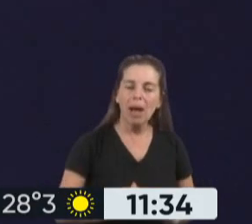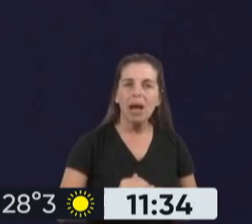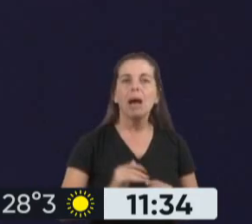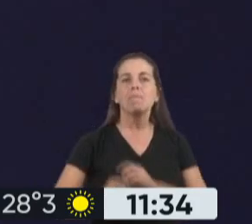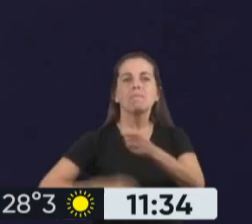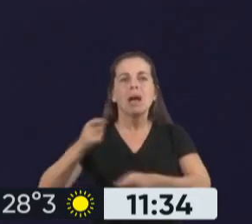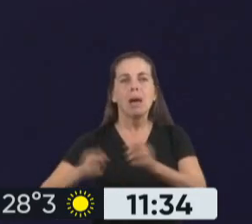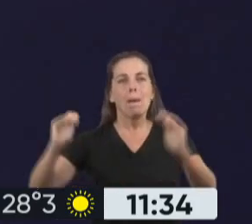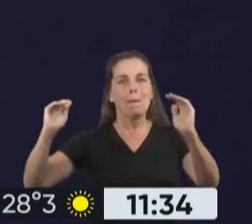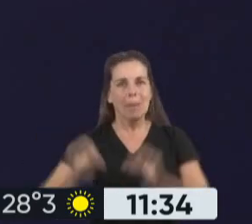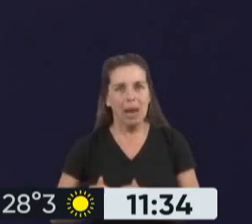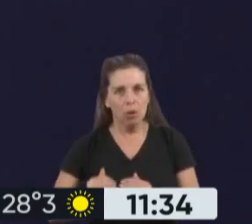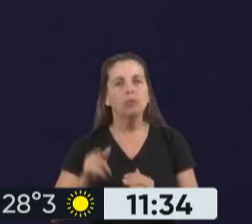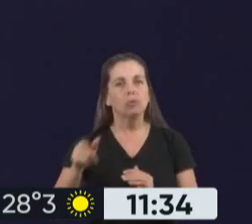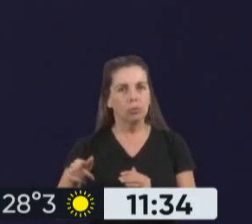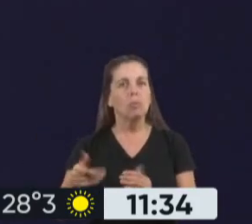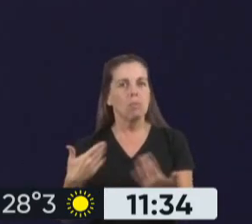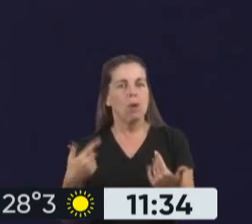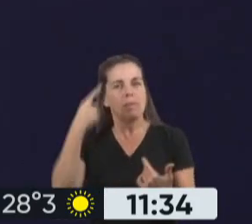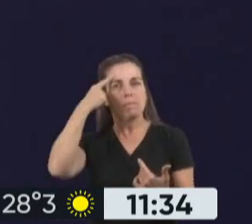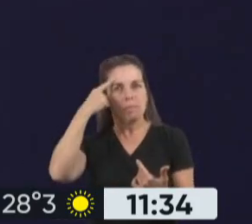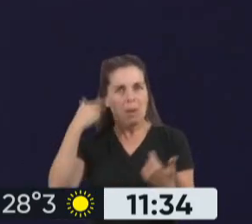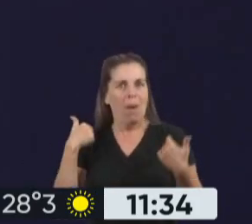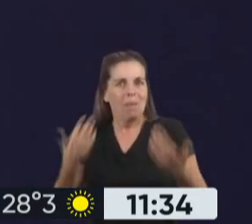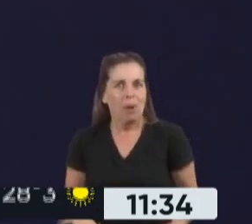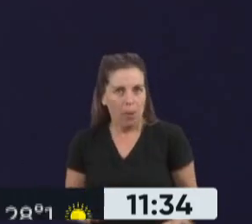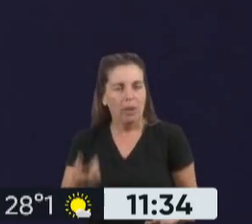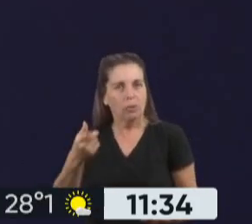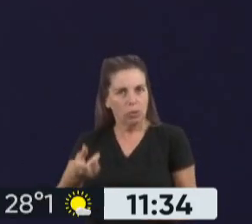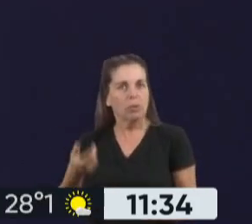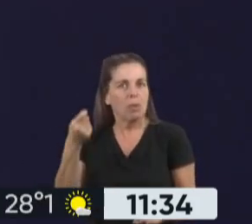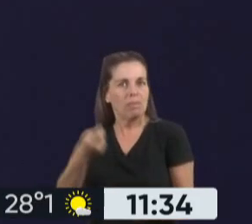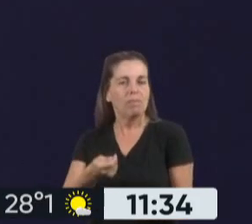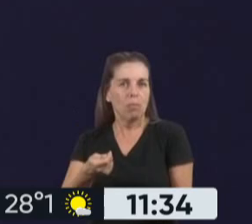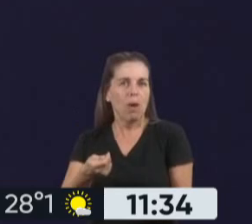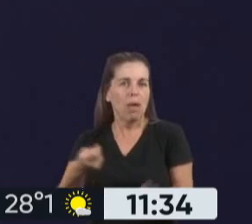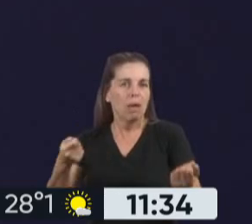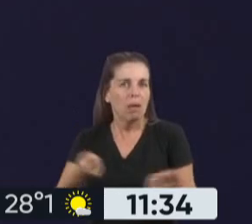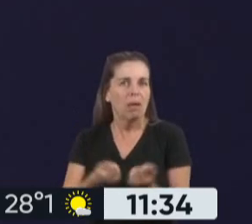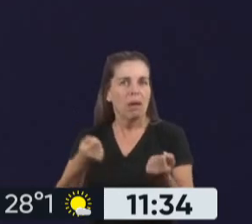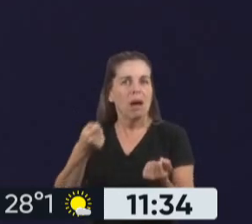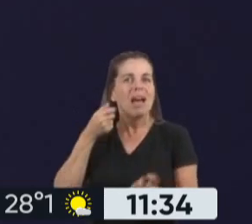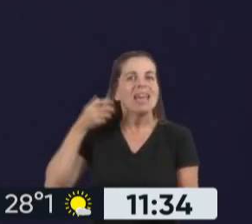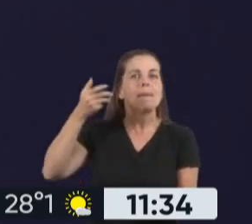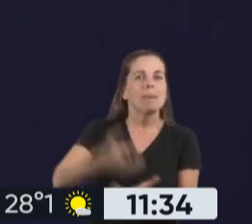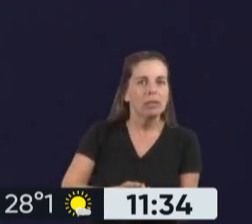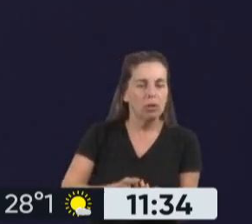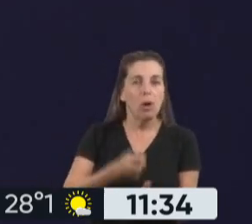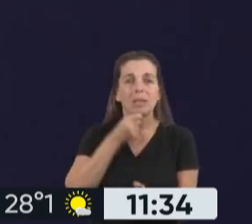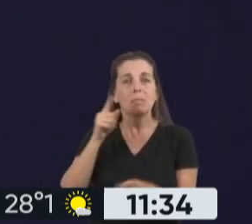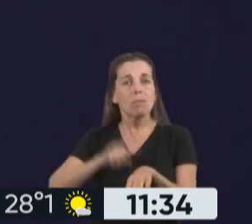financiación, empiezan a ser viables y esas inversiones se empiezan a concretar. Y cuando una inversión se